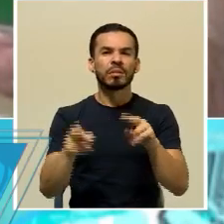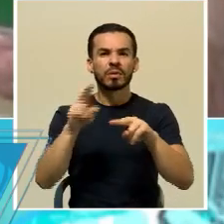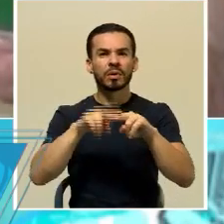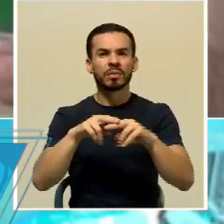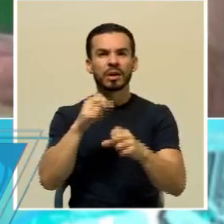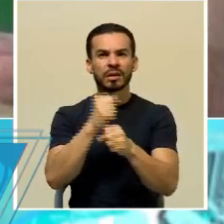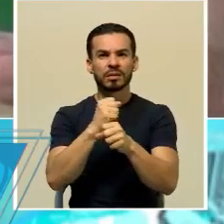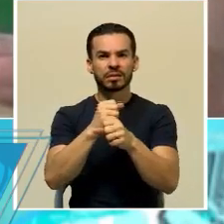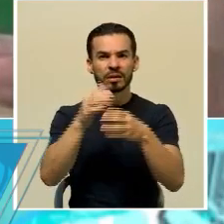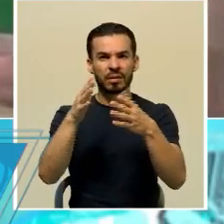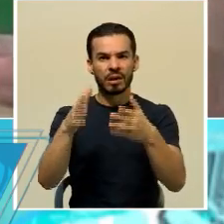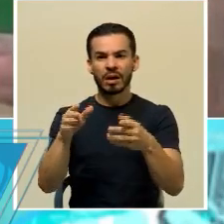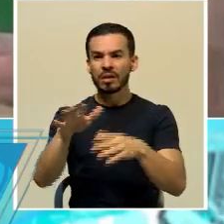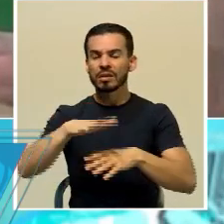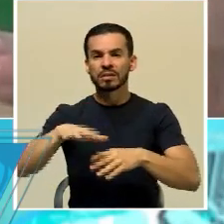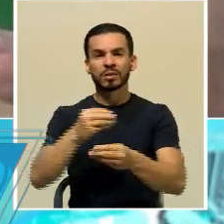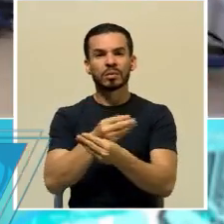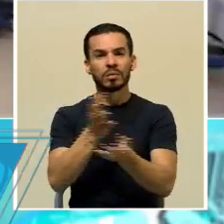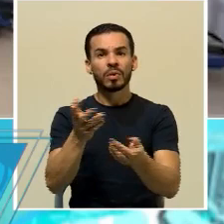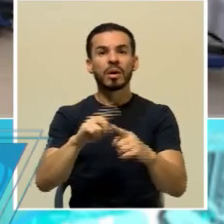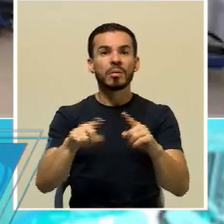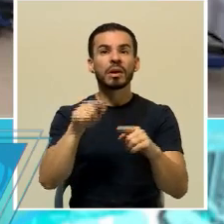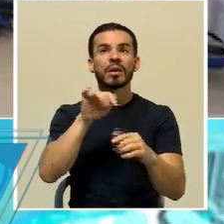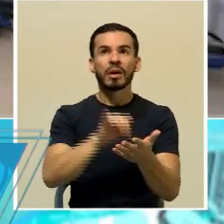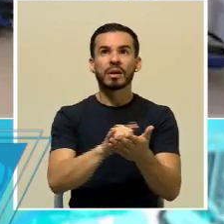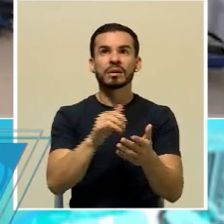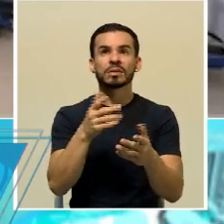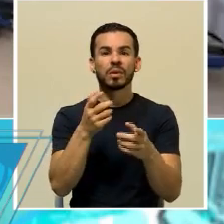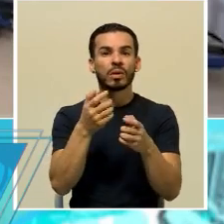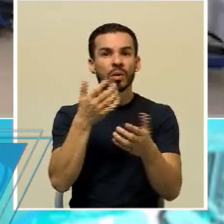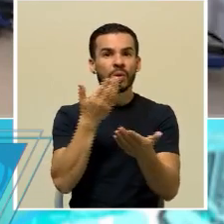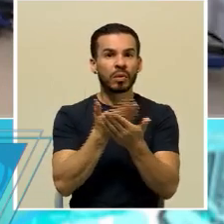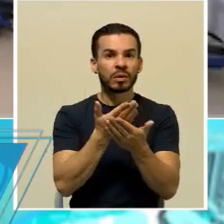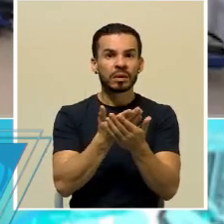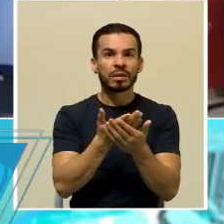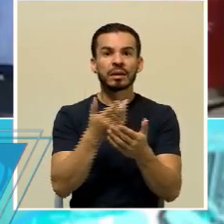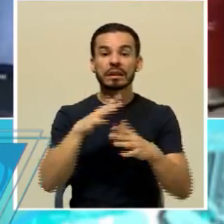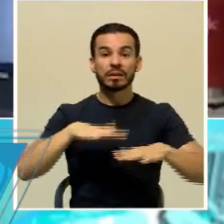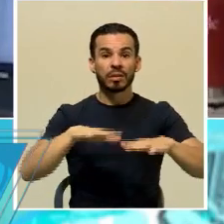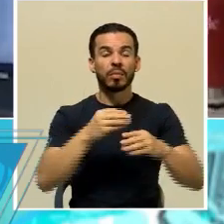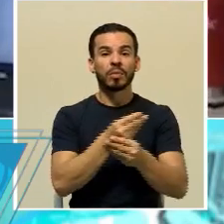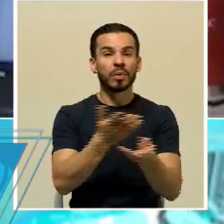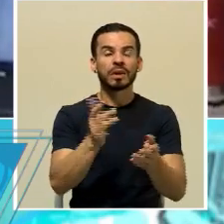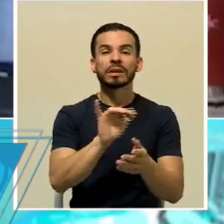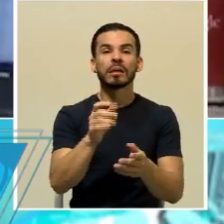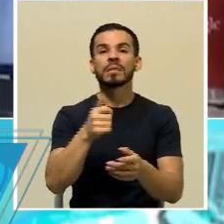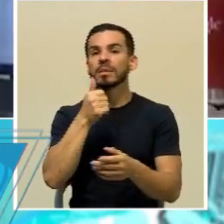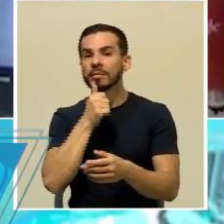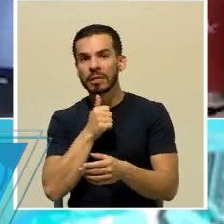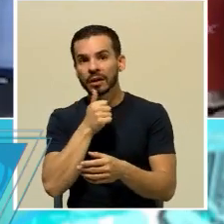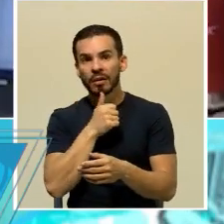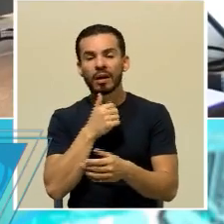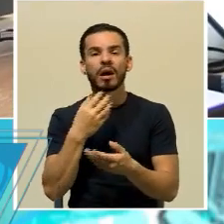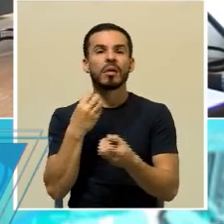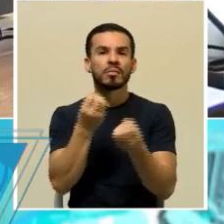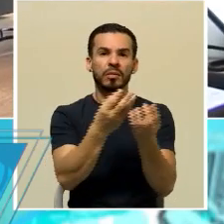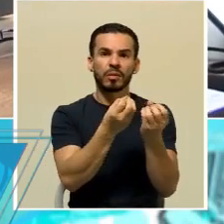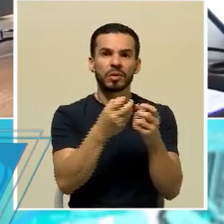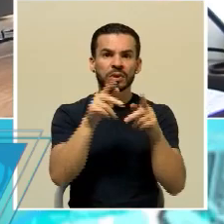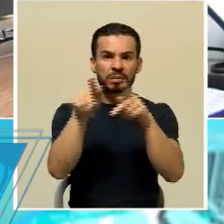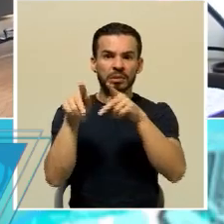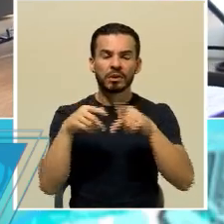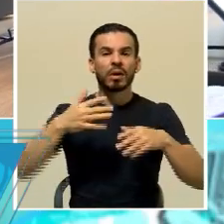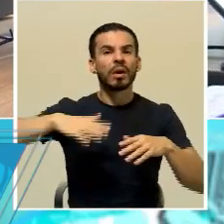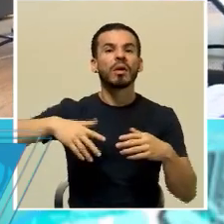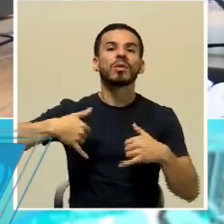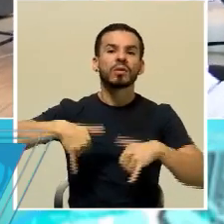los trabajadores del sector público, sin embargo debería contemplarse no solamente salarios del sector público, sino también sector privado. Hay muchas personas que